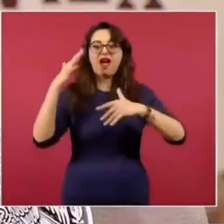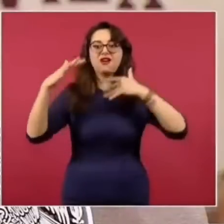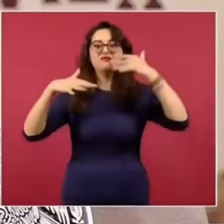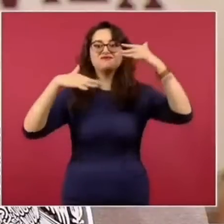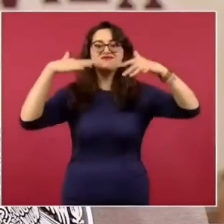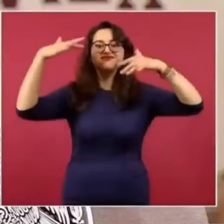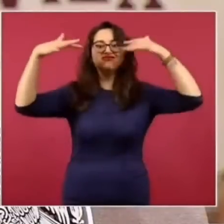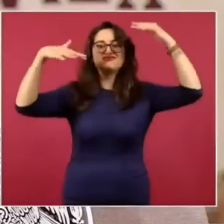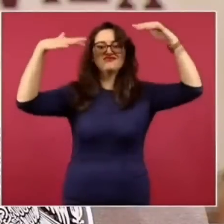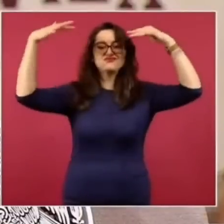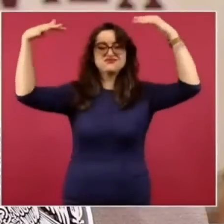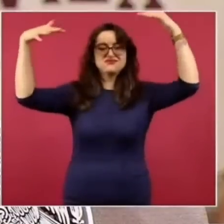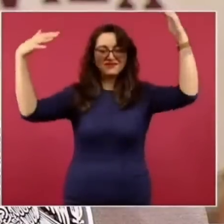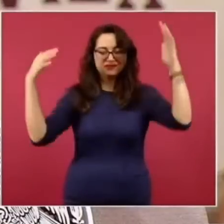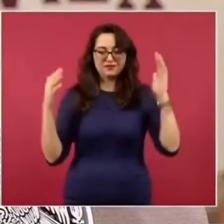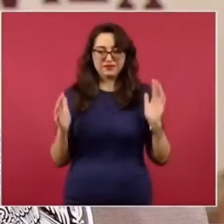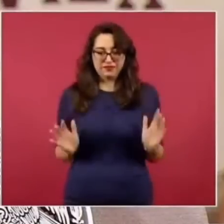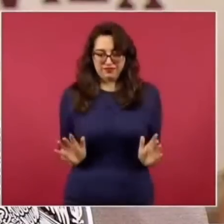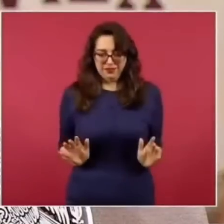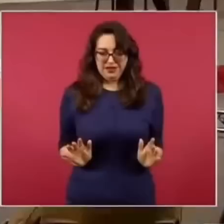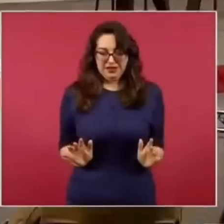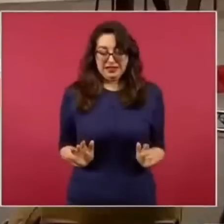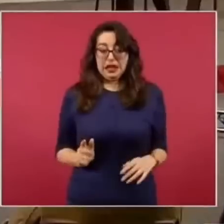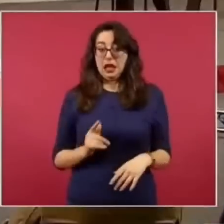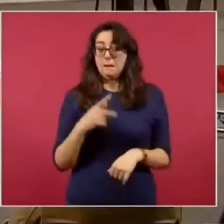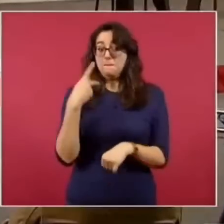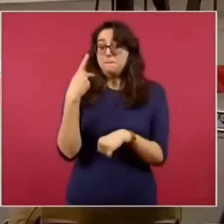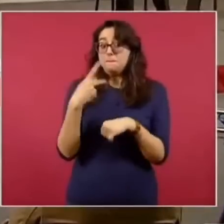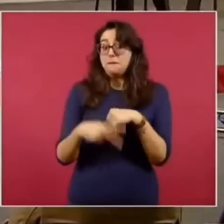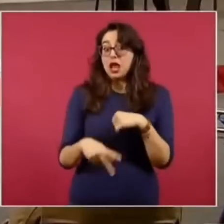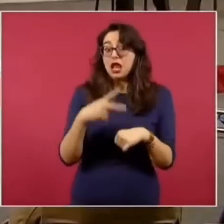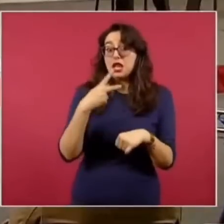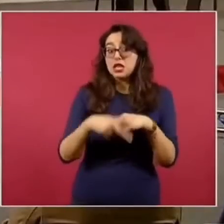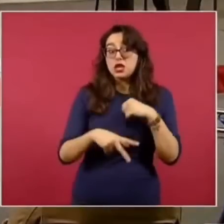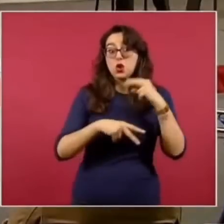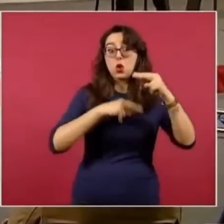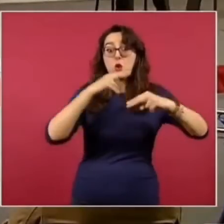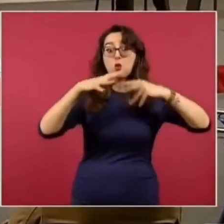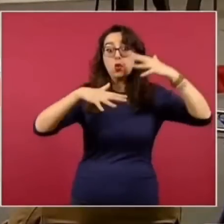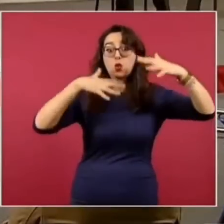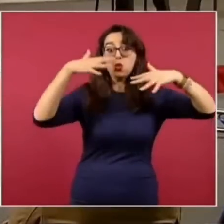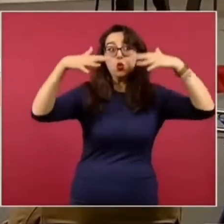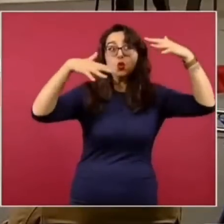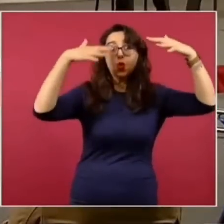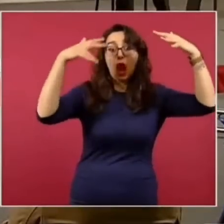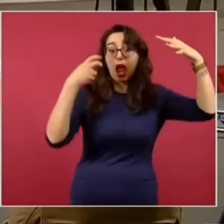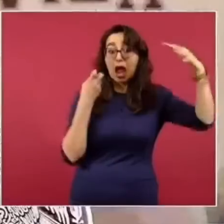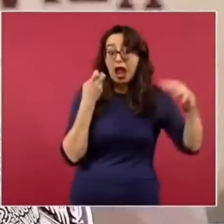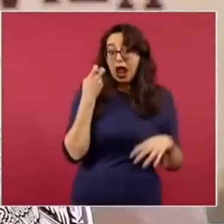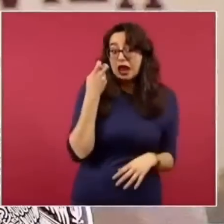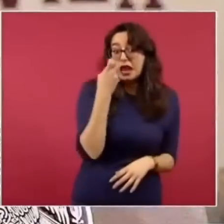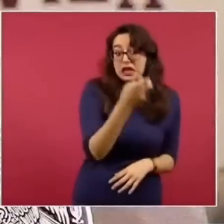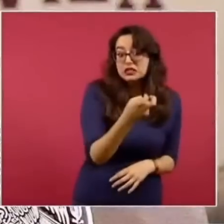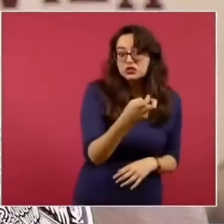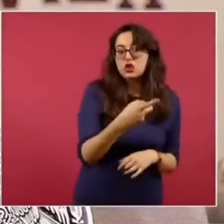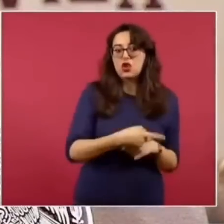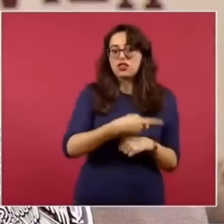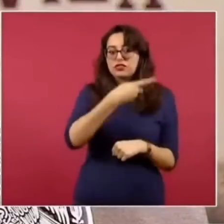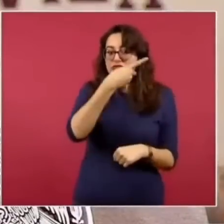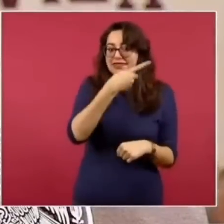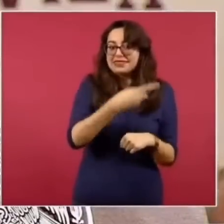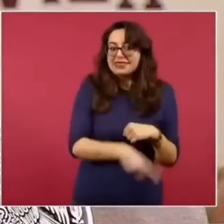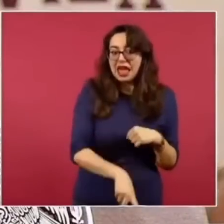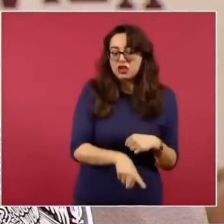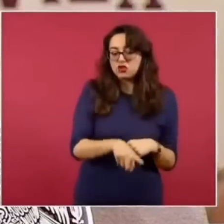de que el peligro era el humo. Esta idea es falsa, no es el humo per se o el único elemento que hace